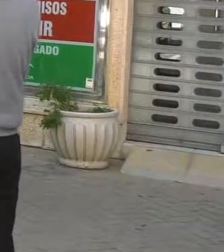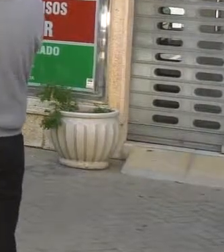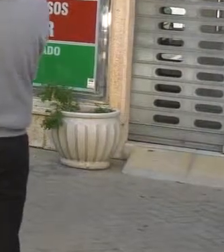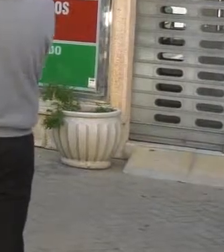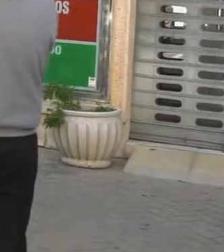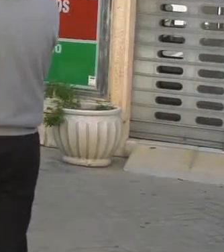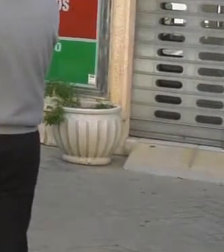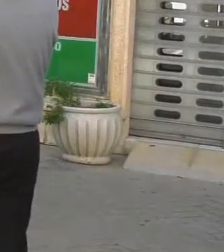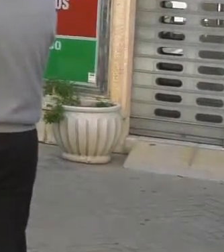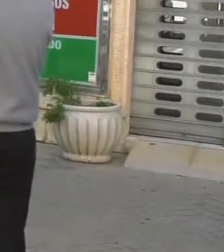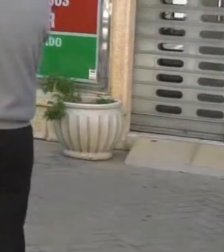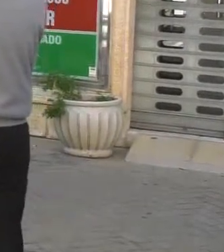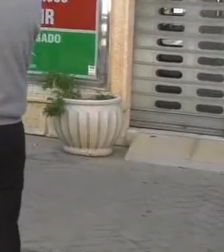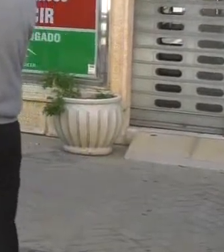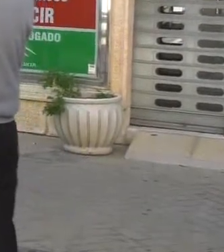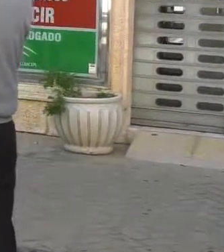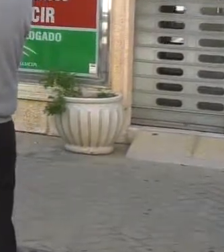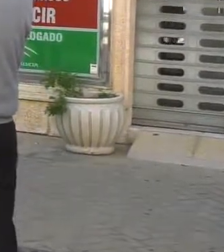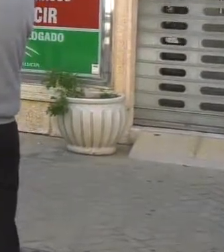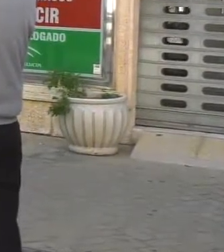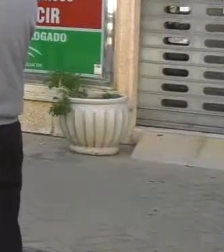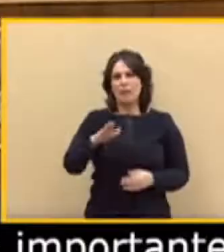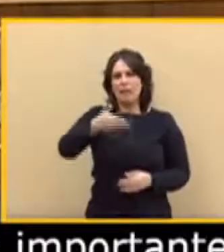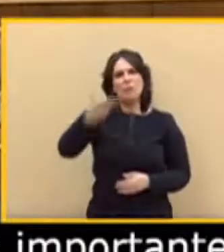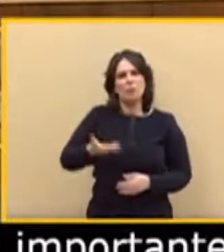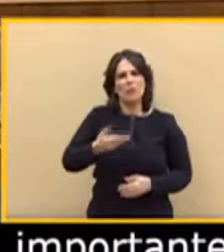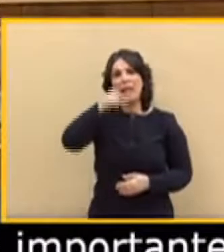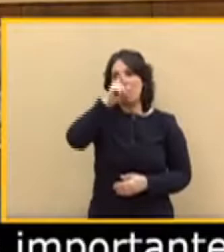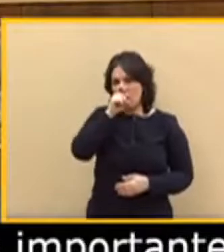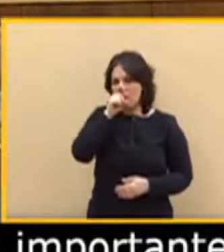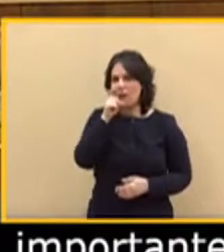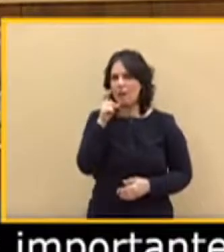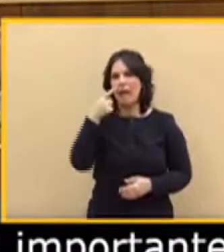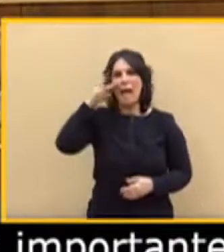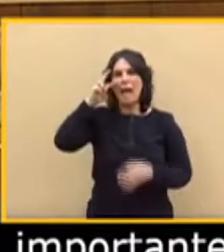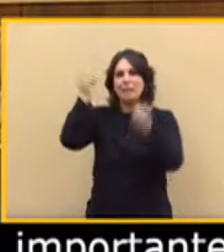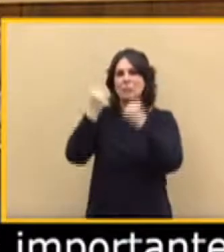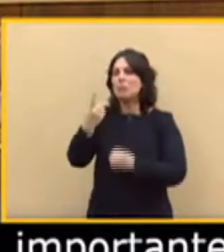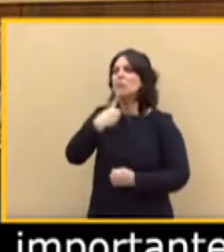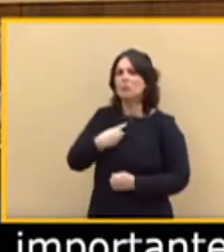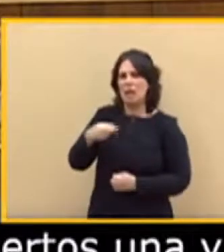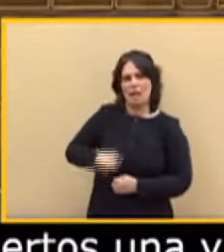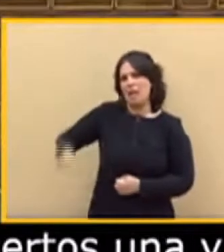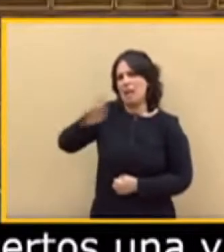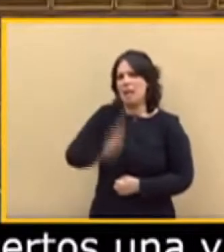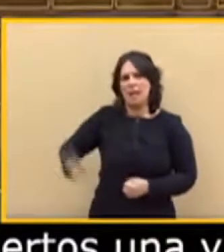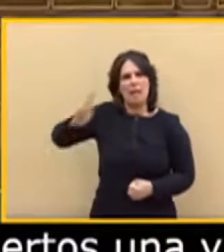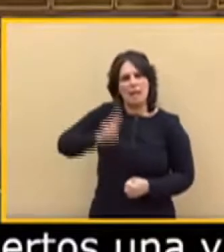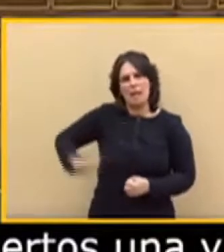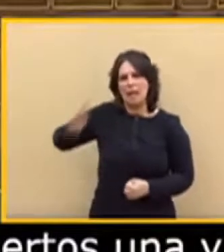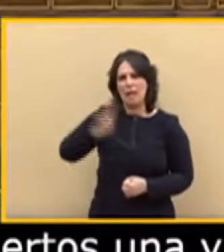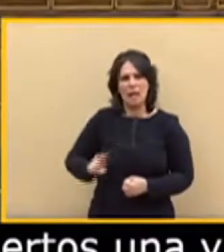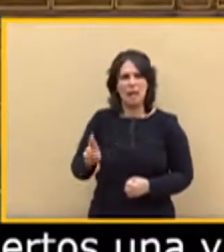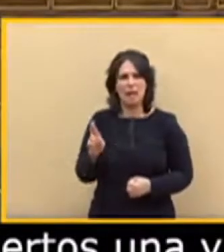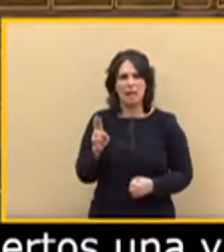hipoteca. En otro orden de cosas el Consejo de Ministros ha aprobado un paquete de medidas de apoyo a los inquilinos. Para ello los fondos de inversión y los grandes tenedores